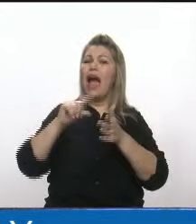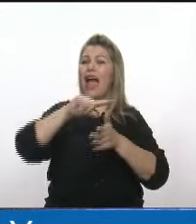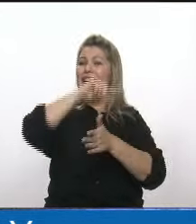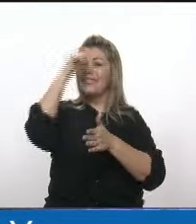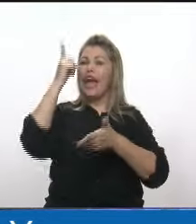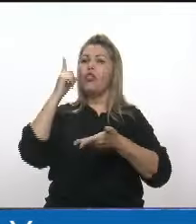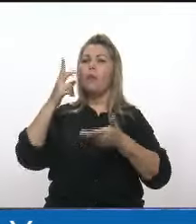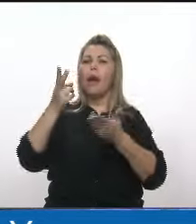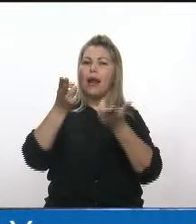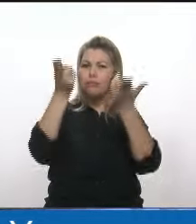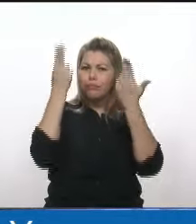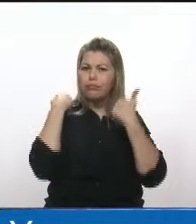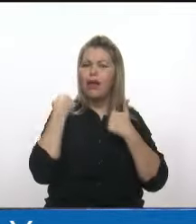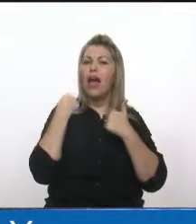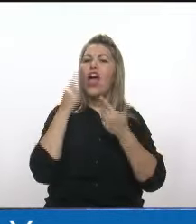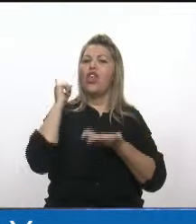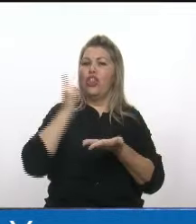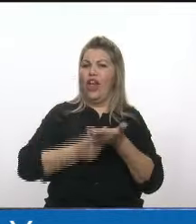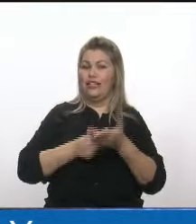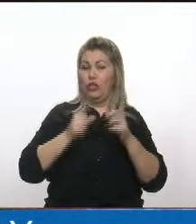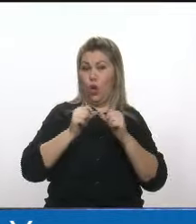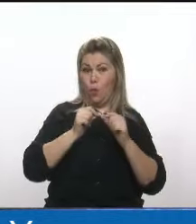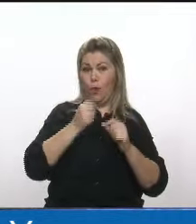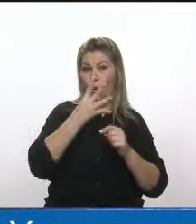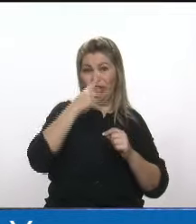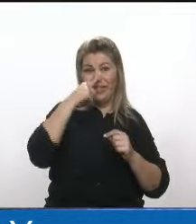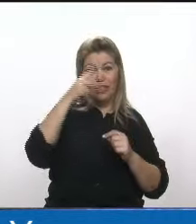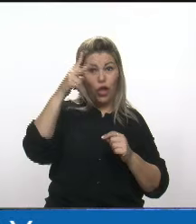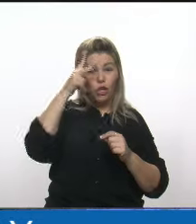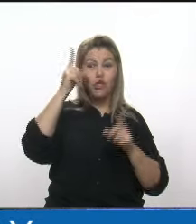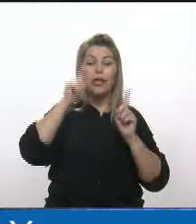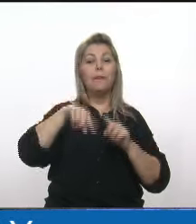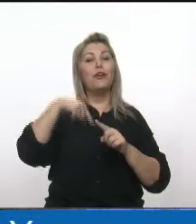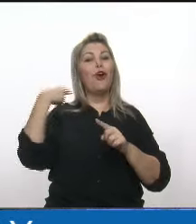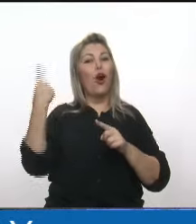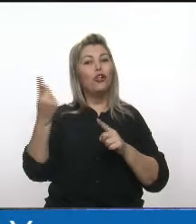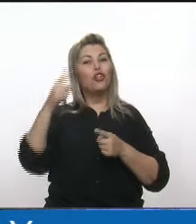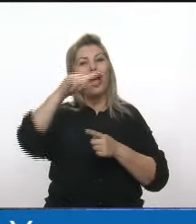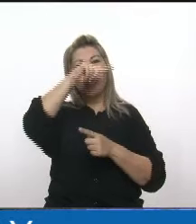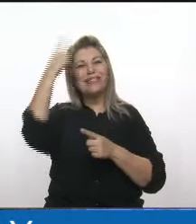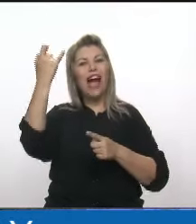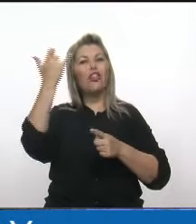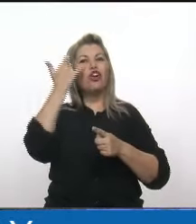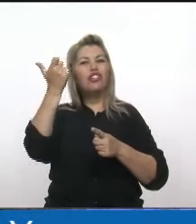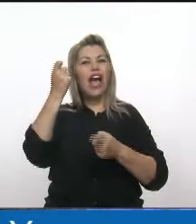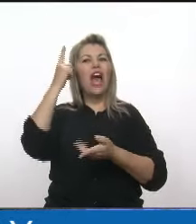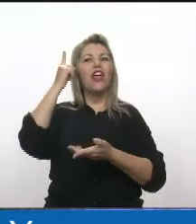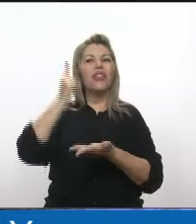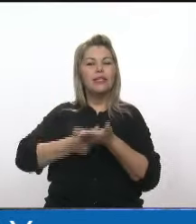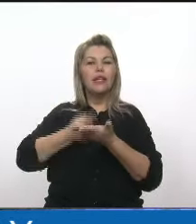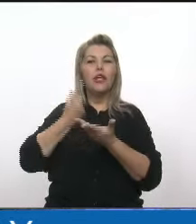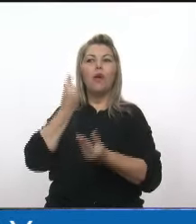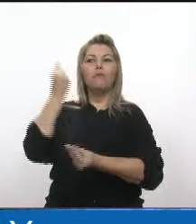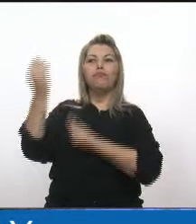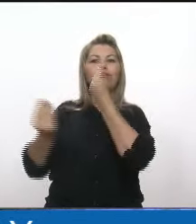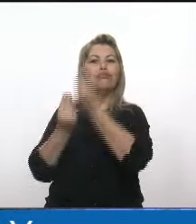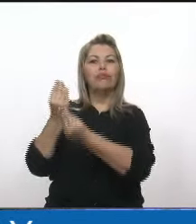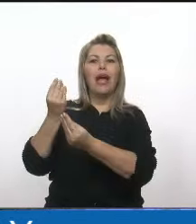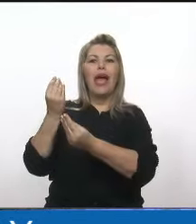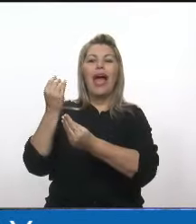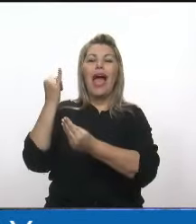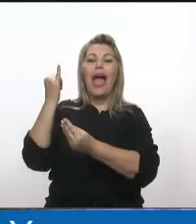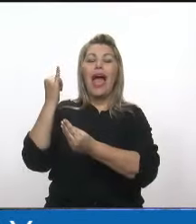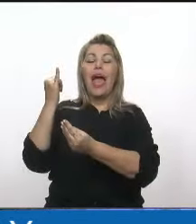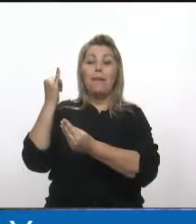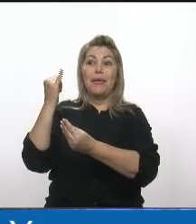esta decisión es decir la 478 y a todos los estados que hayan establecido representaciones diplomáticas en Jerusalén para que retiren